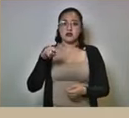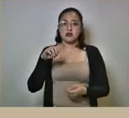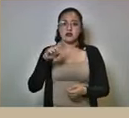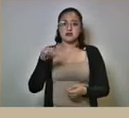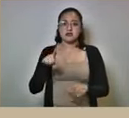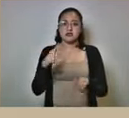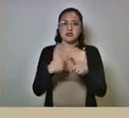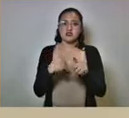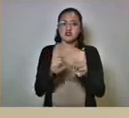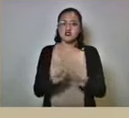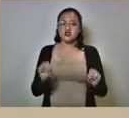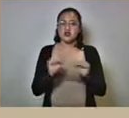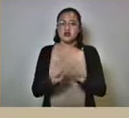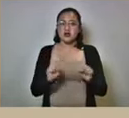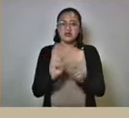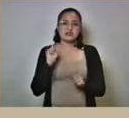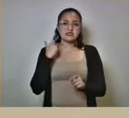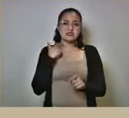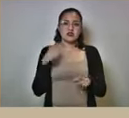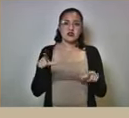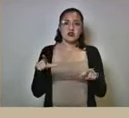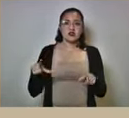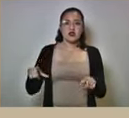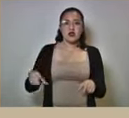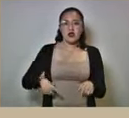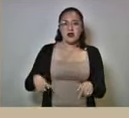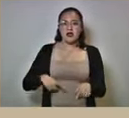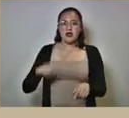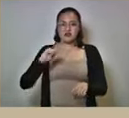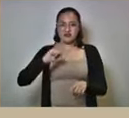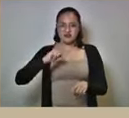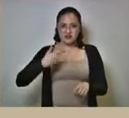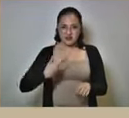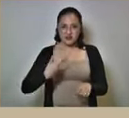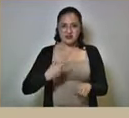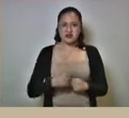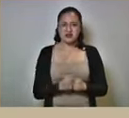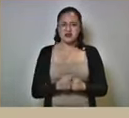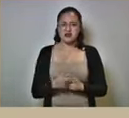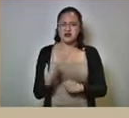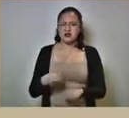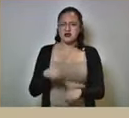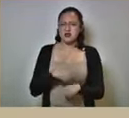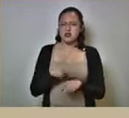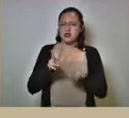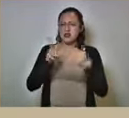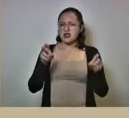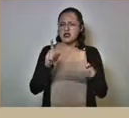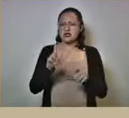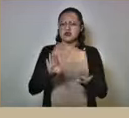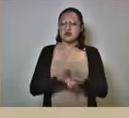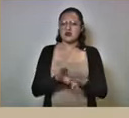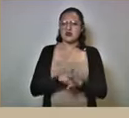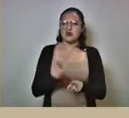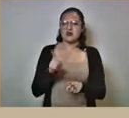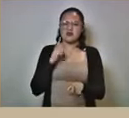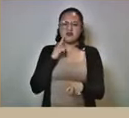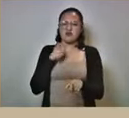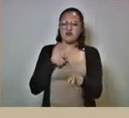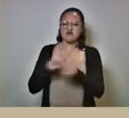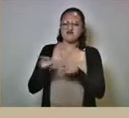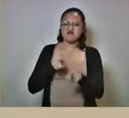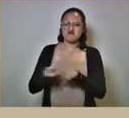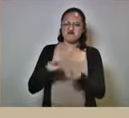sobrino político del exgobernador José Antonio Gali, pues se sube al tema de las críticas en contra de los